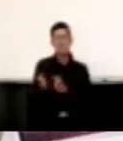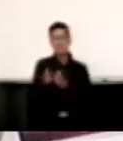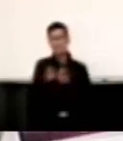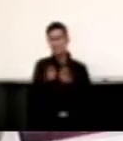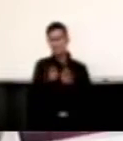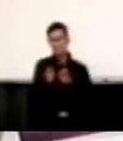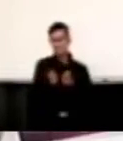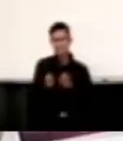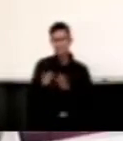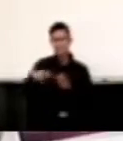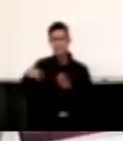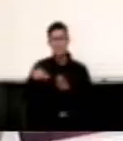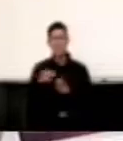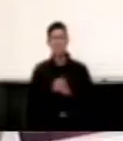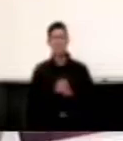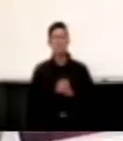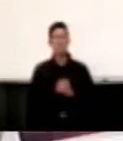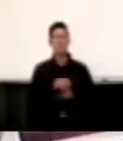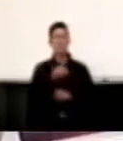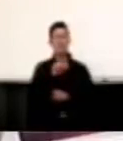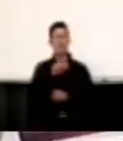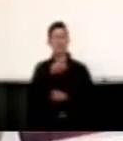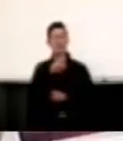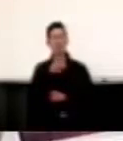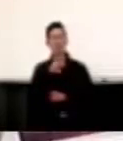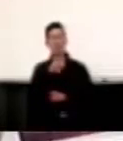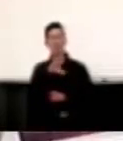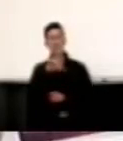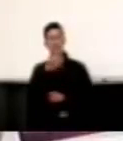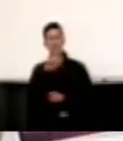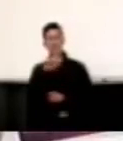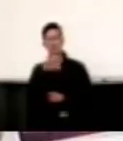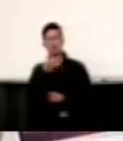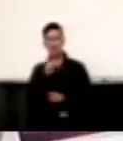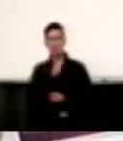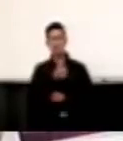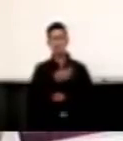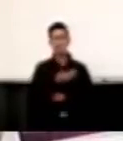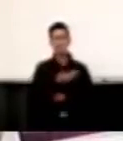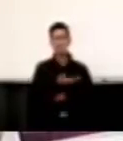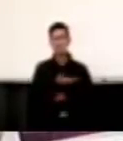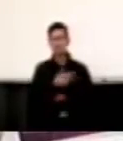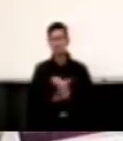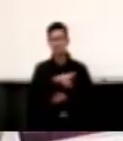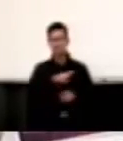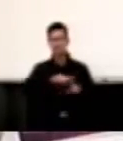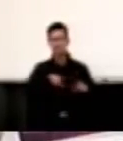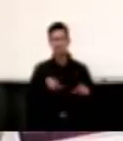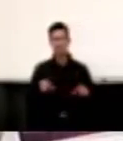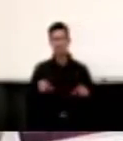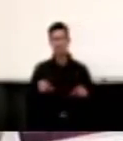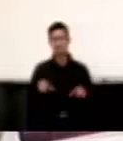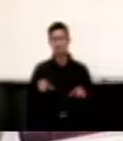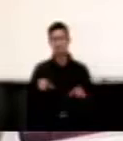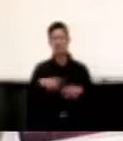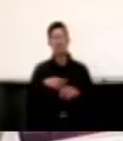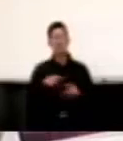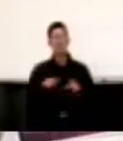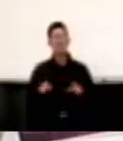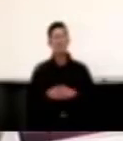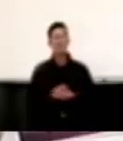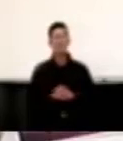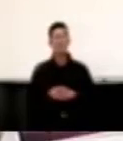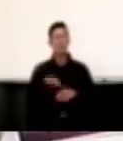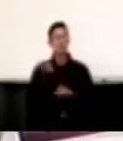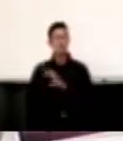las aristocracias es la élite que ha sido elegida para lo otro. En cambio, en las democracias no. En las democracias hay una circulación